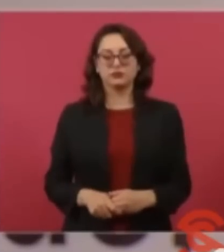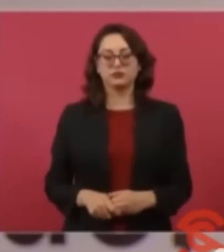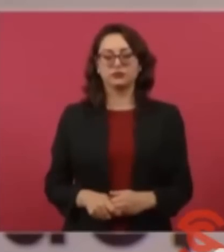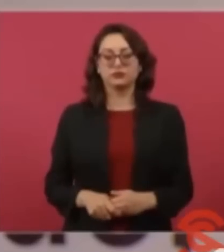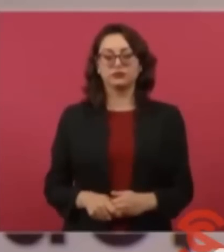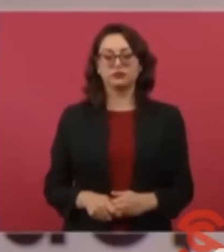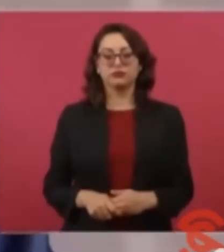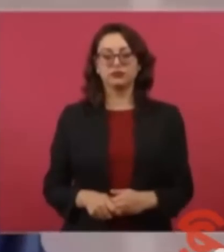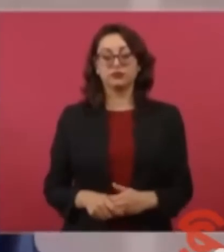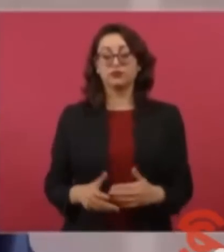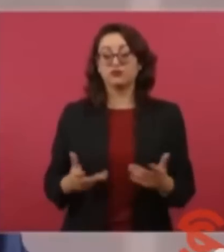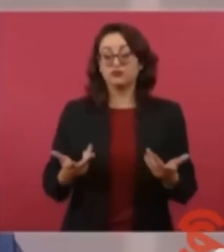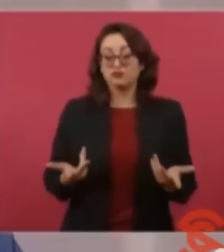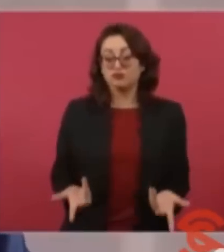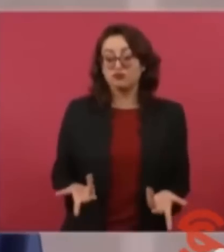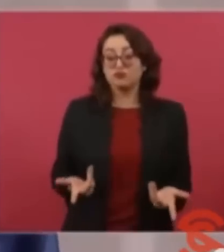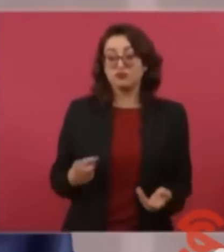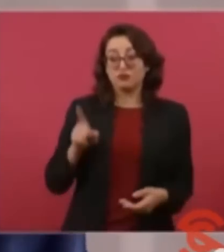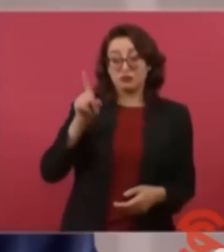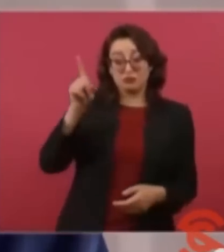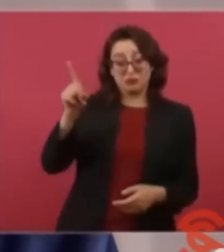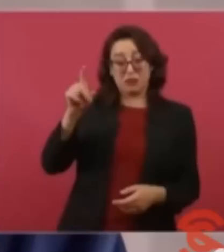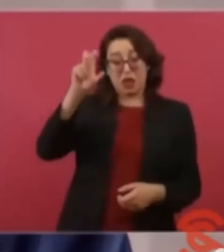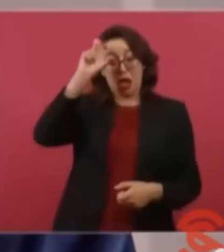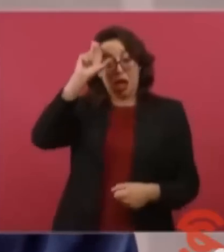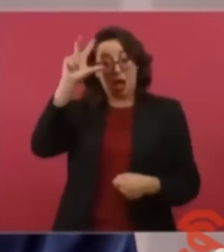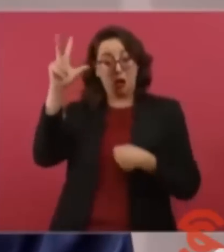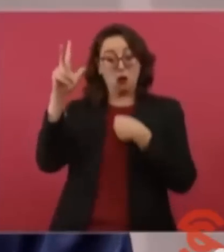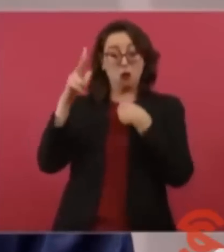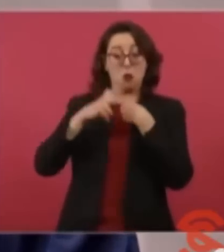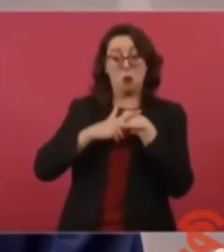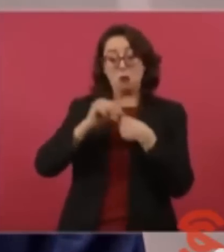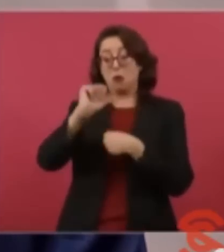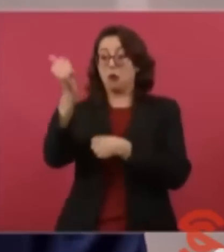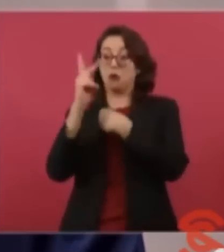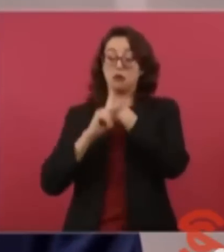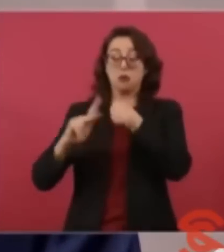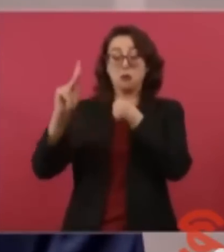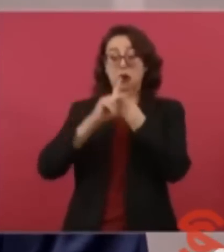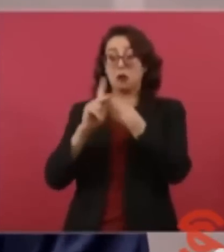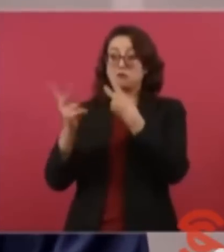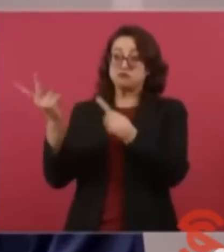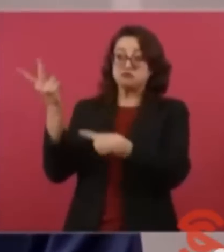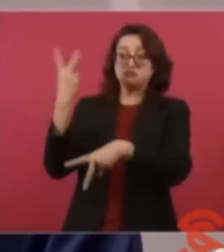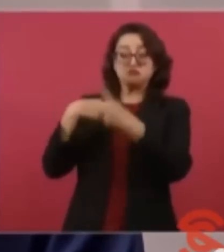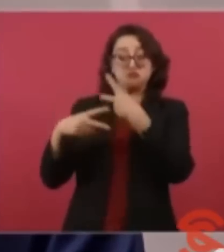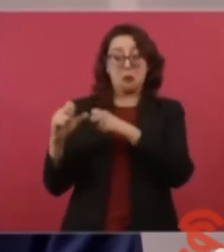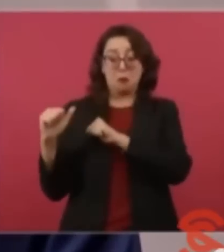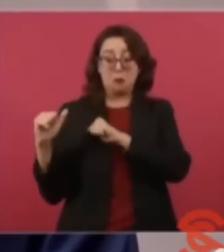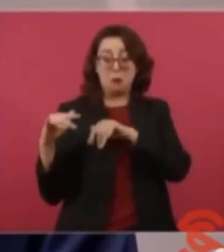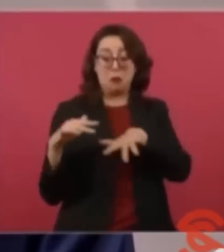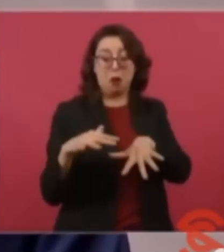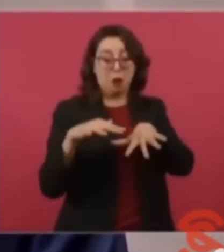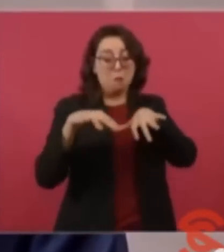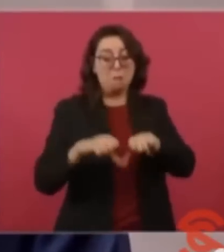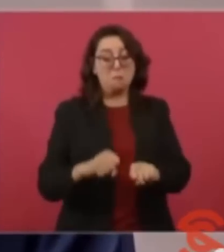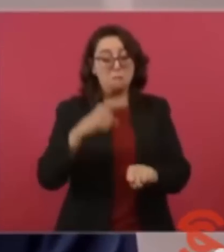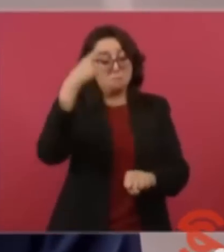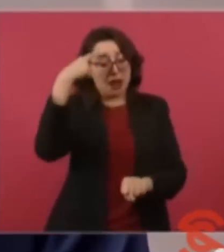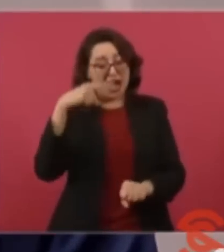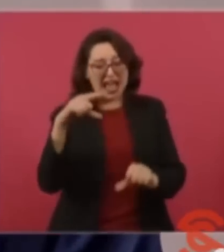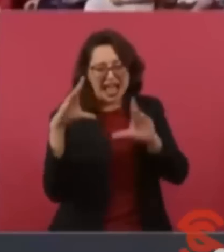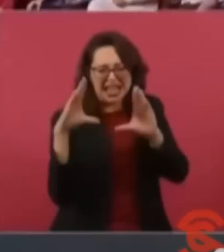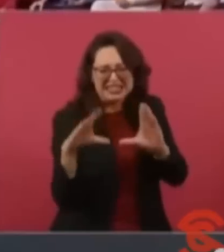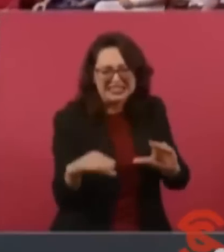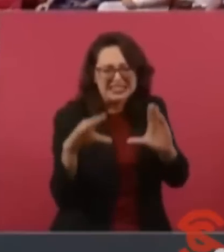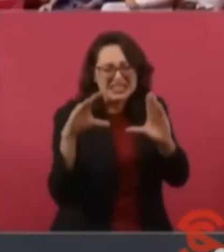afirmar que los invasores europeos trajeron la civilización a una región del mundo en